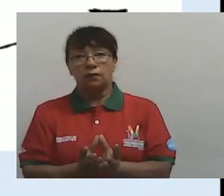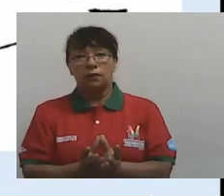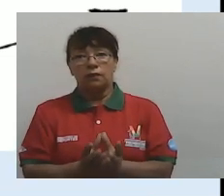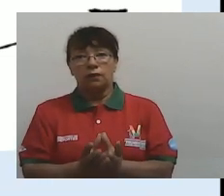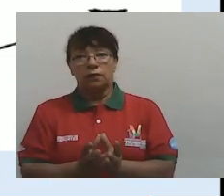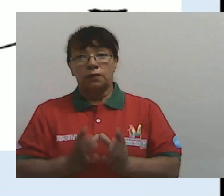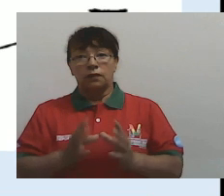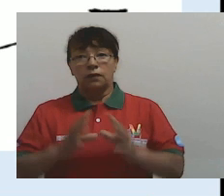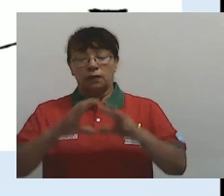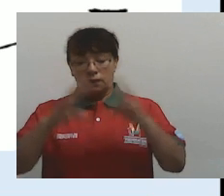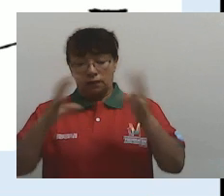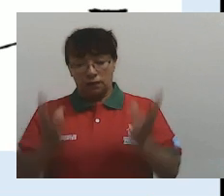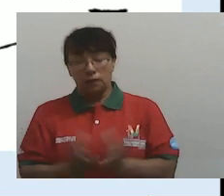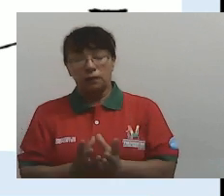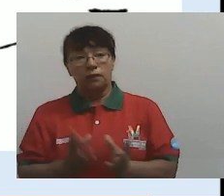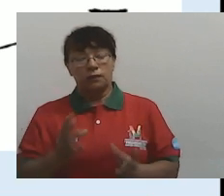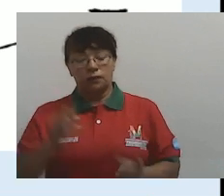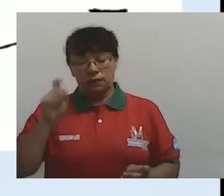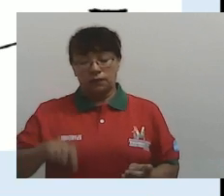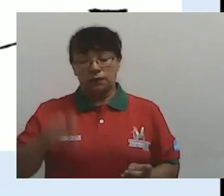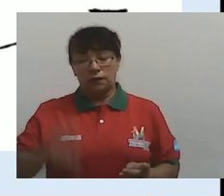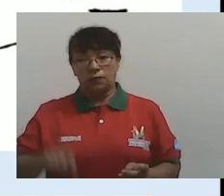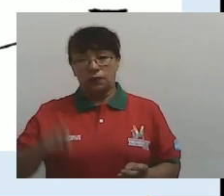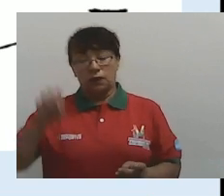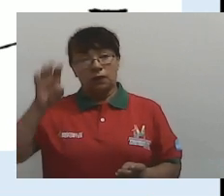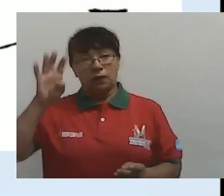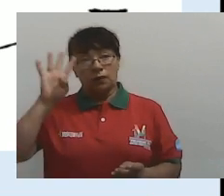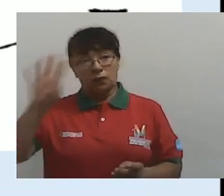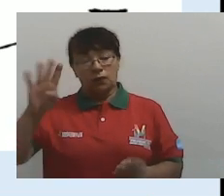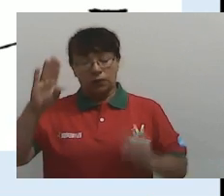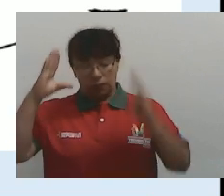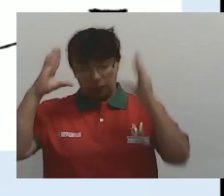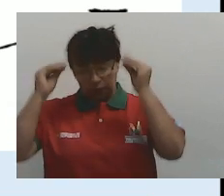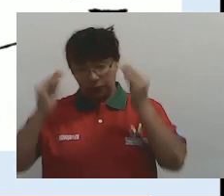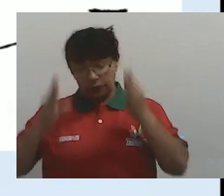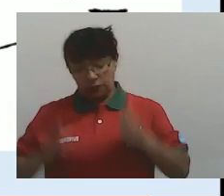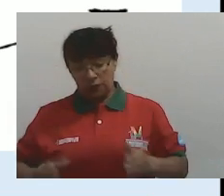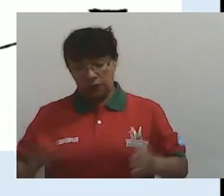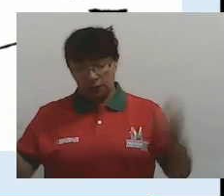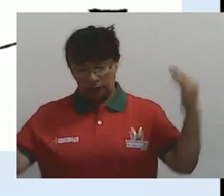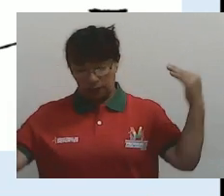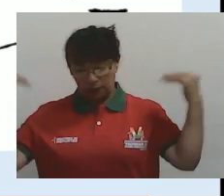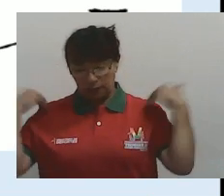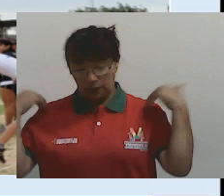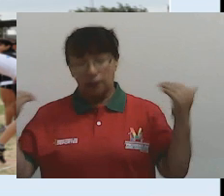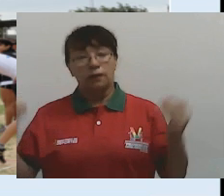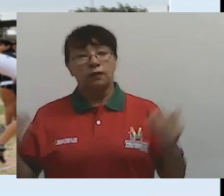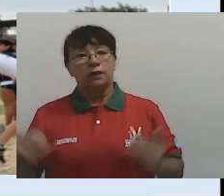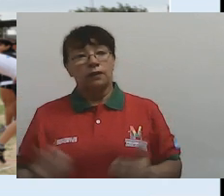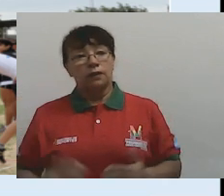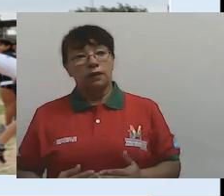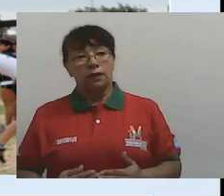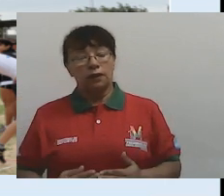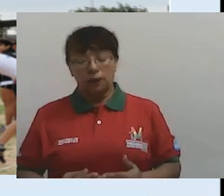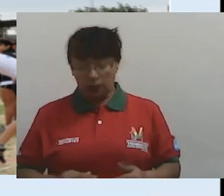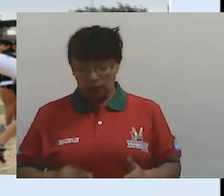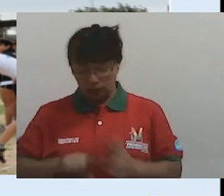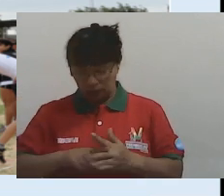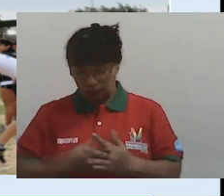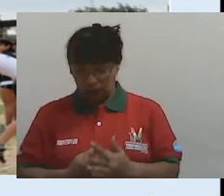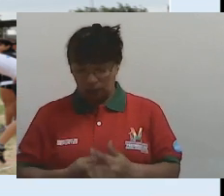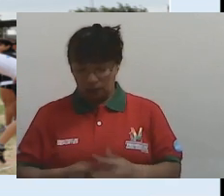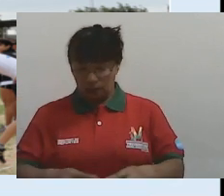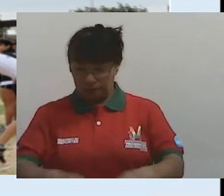que necesitamos. El reglamento dice que yo comienzo sin pisar nuevamente la línea que